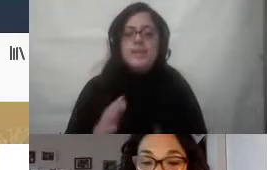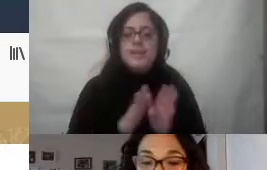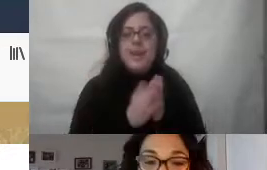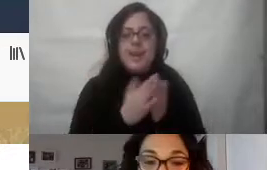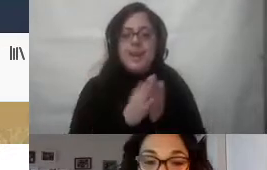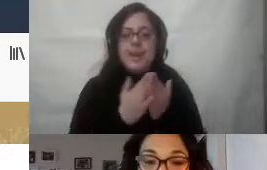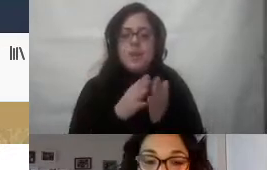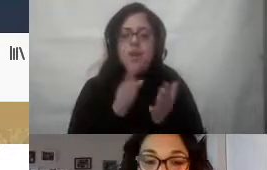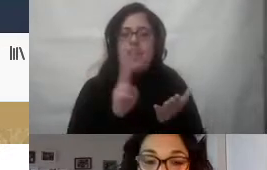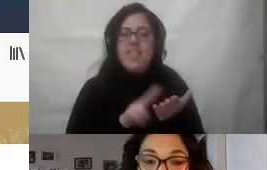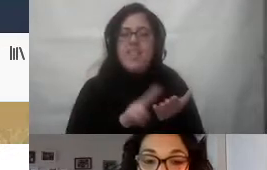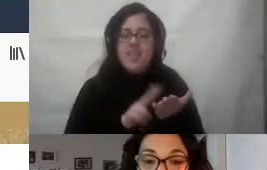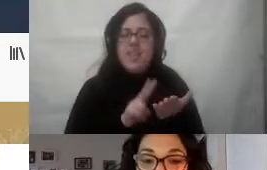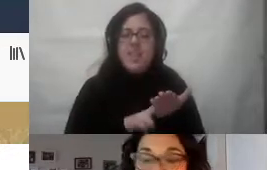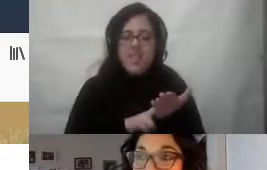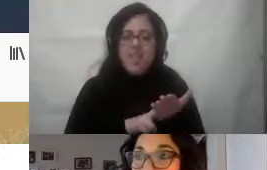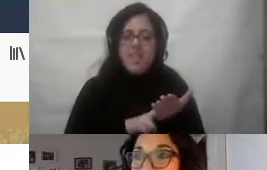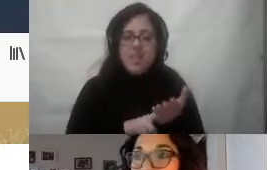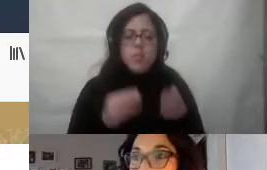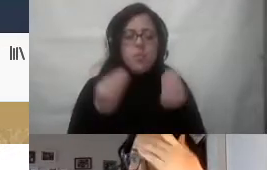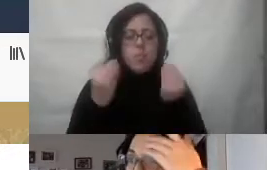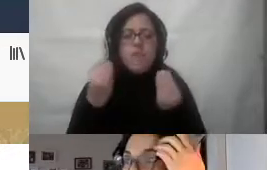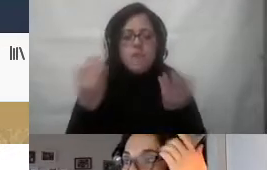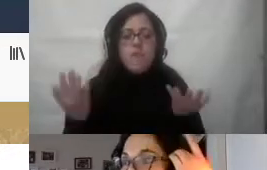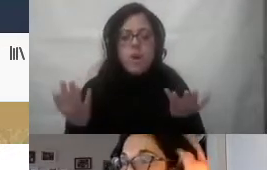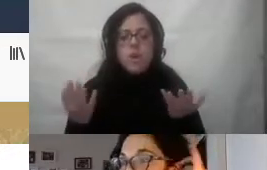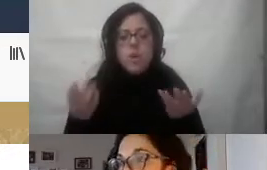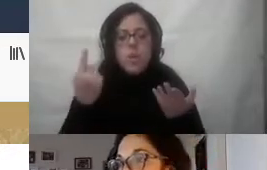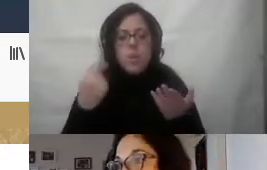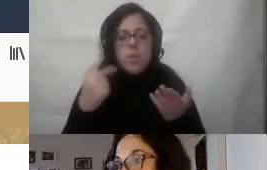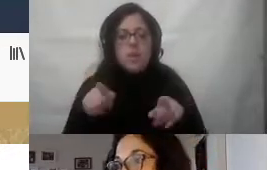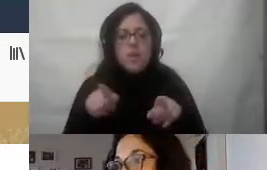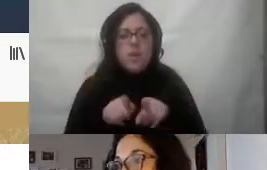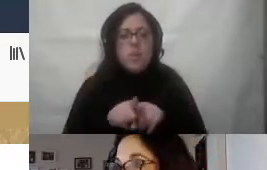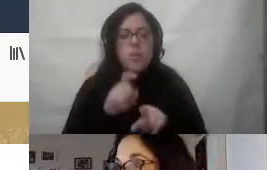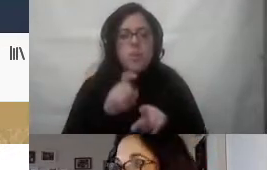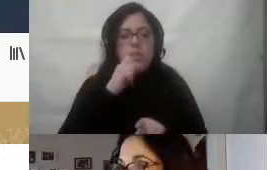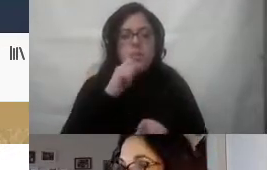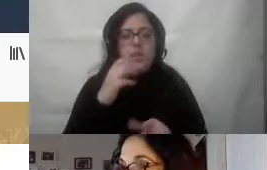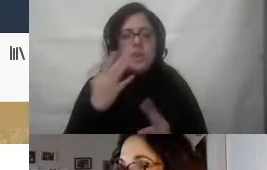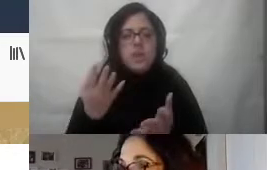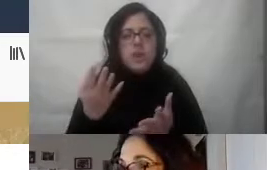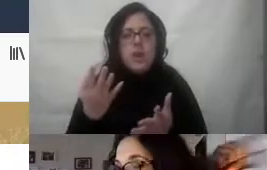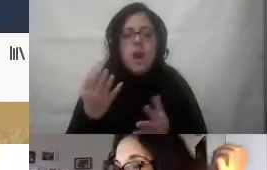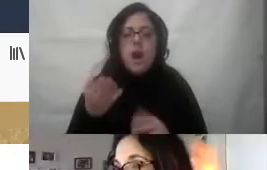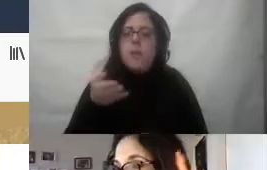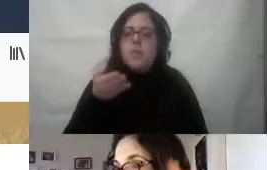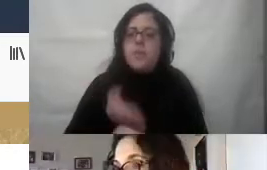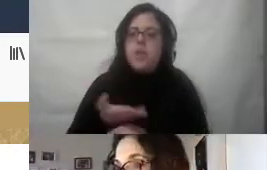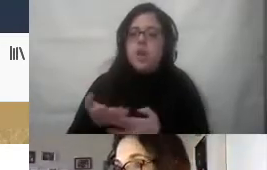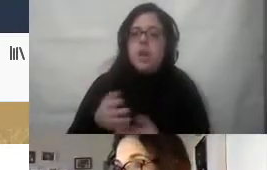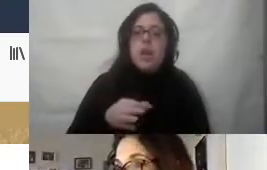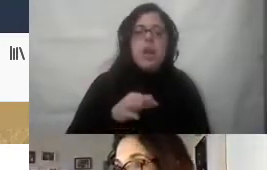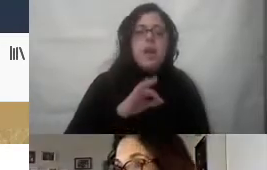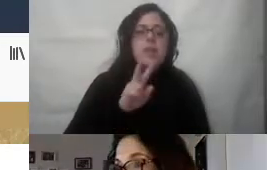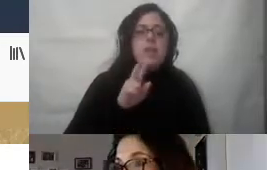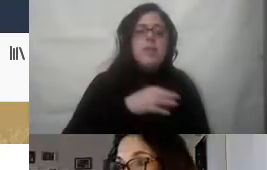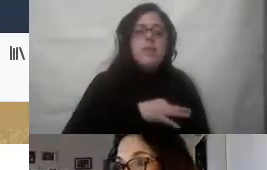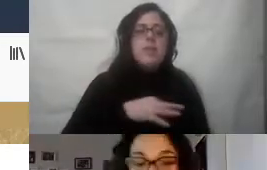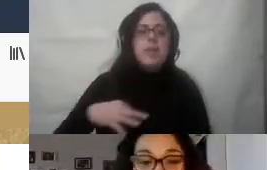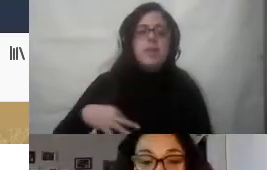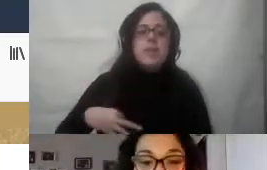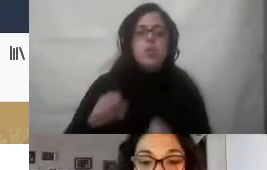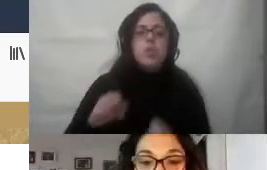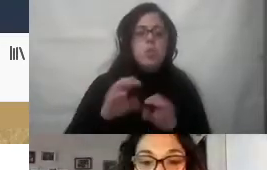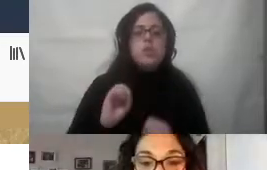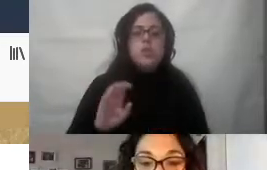la verdad es que es bastante bueno. Ahora, Mayenso lo sacó en el Ministerio de Educación colombiano. Así que no sé si tendrán tanto acceso a